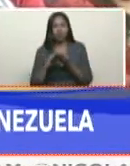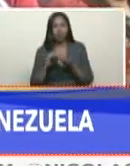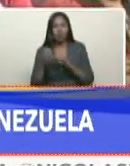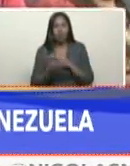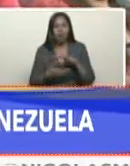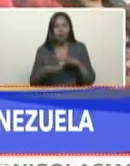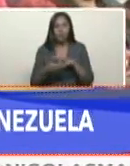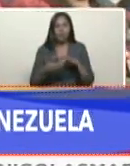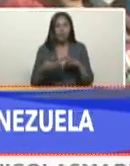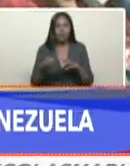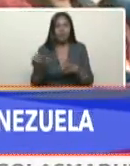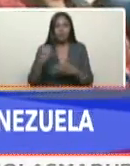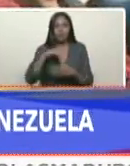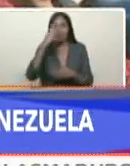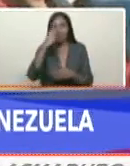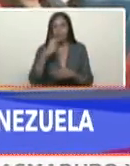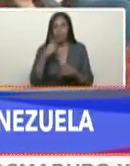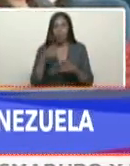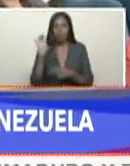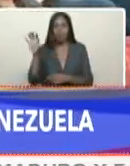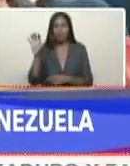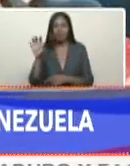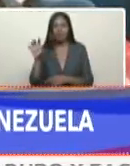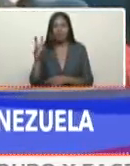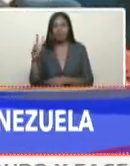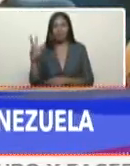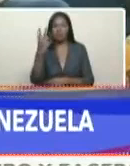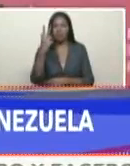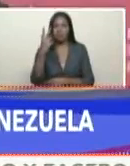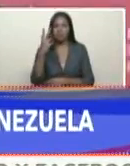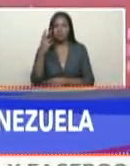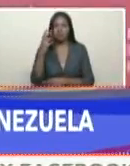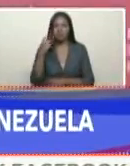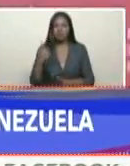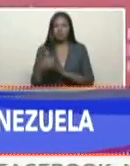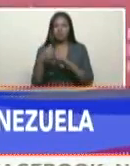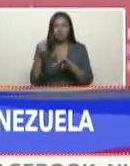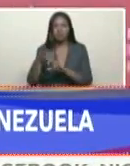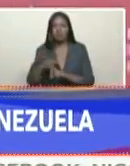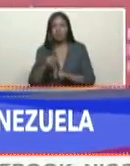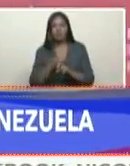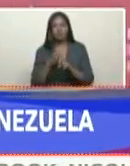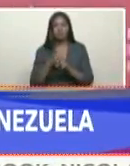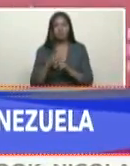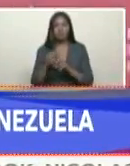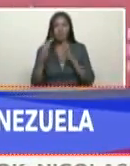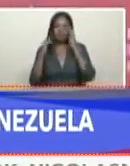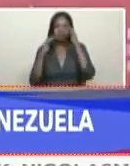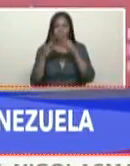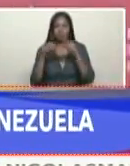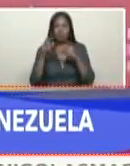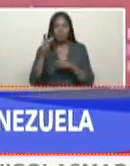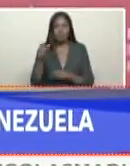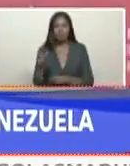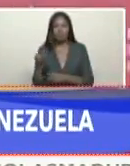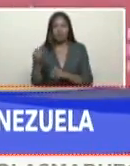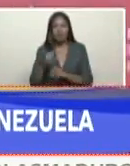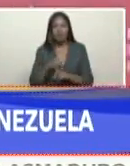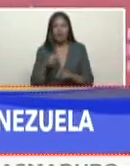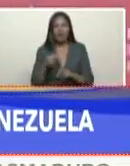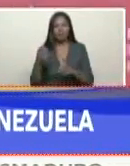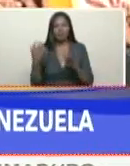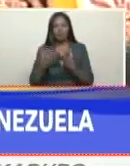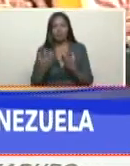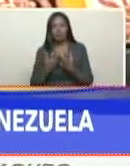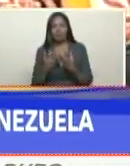los más pobres en nuestro país. Es el tercer frente de batalla que les entrega a ustedes, la atención a las víctimas de la guerra económica y de